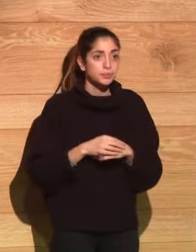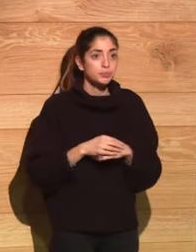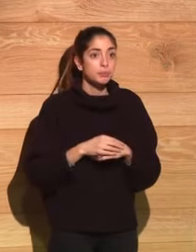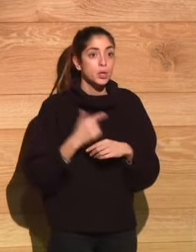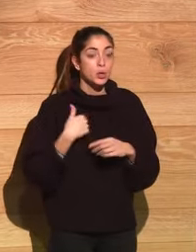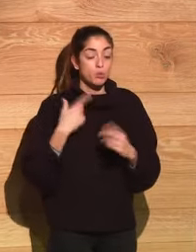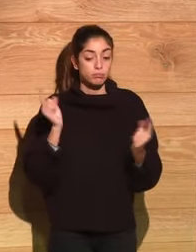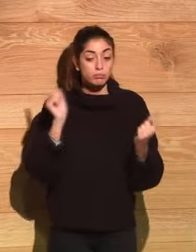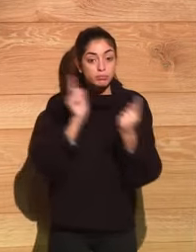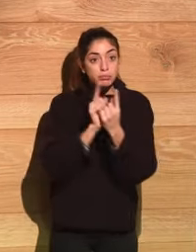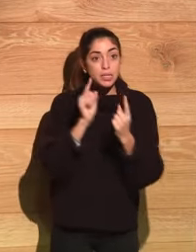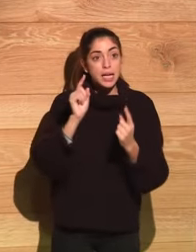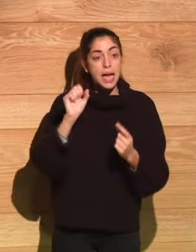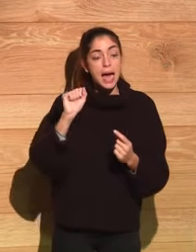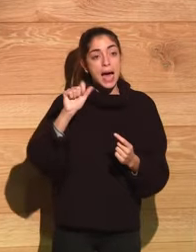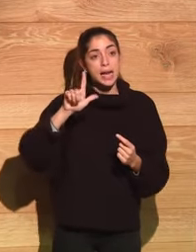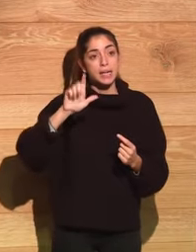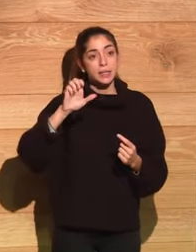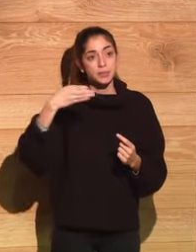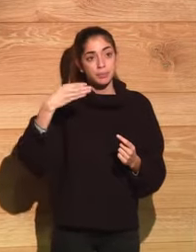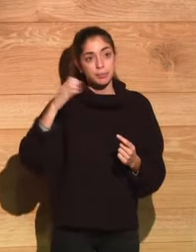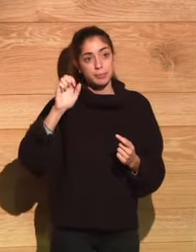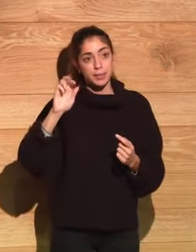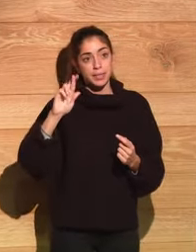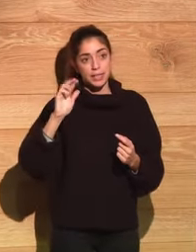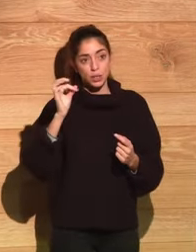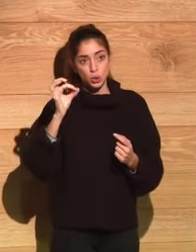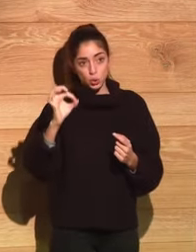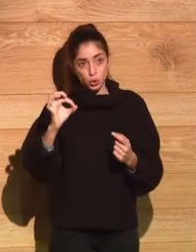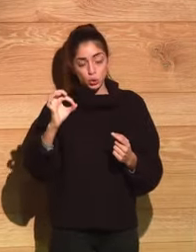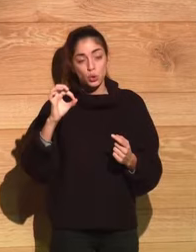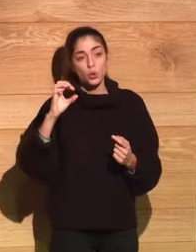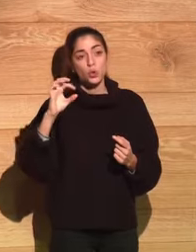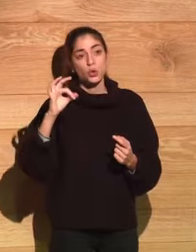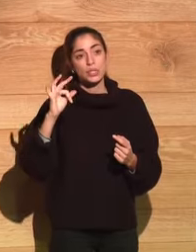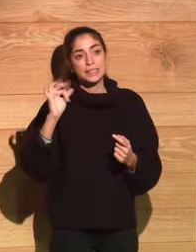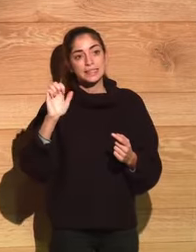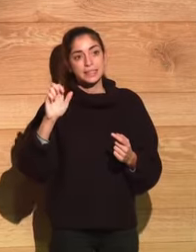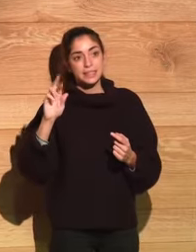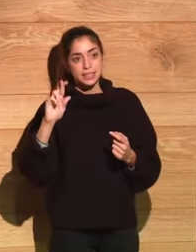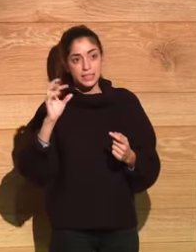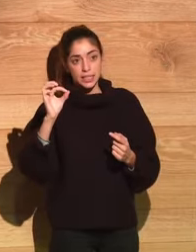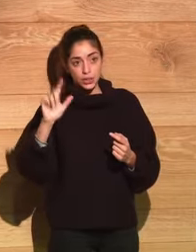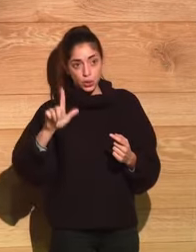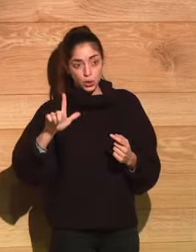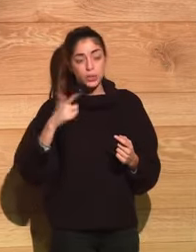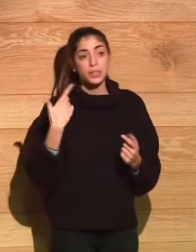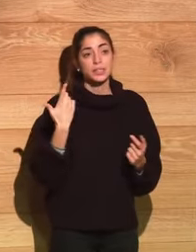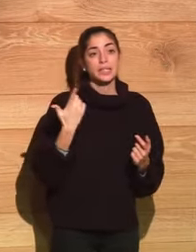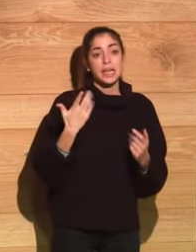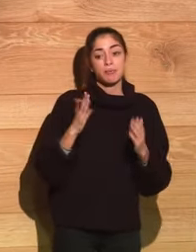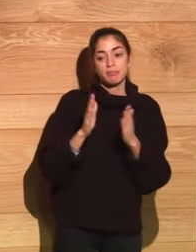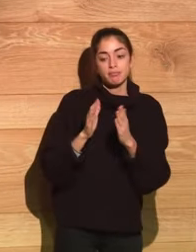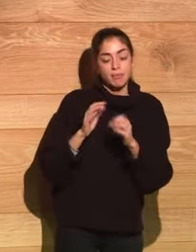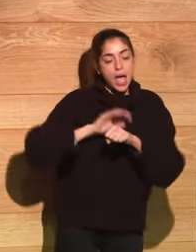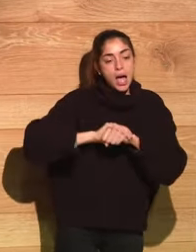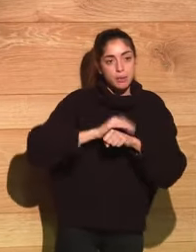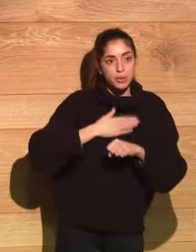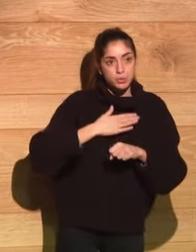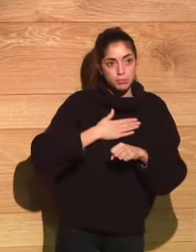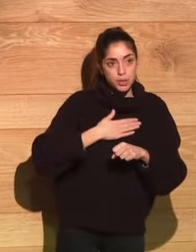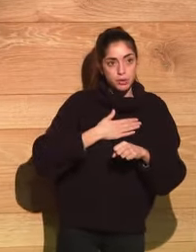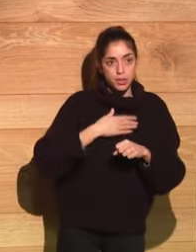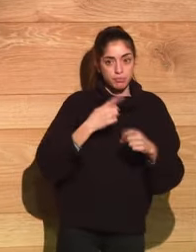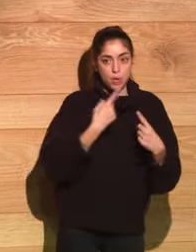Terol, amigo y colega de aventuras extravagantemente intelectuales,